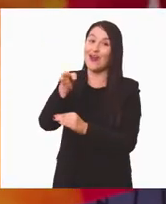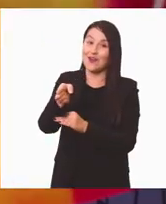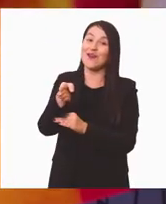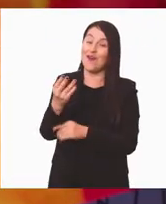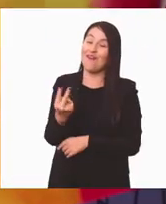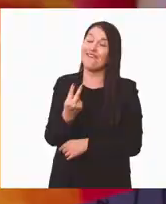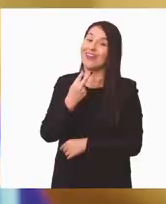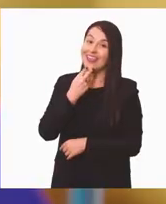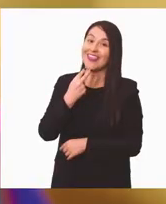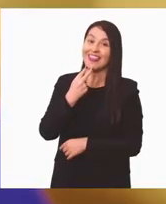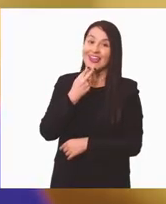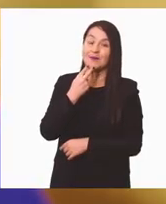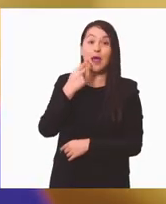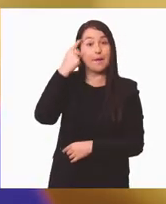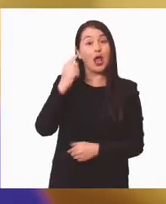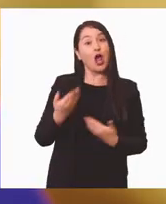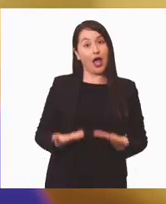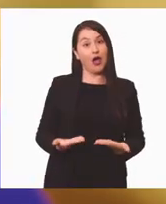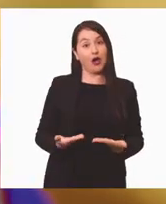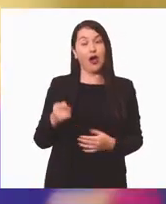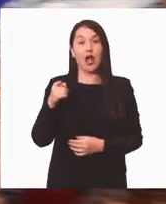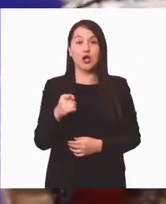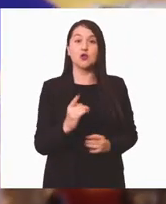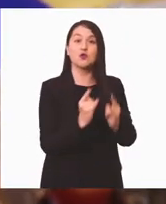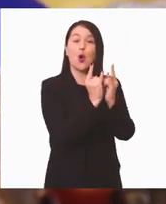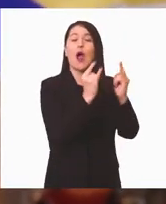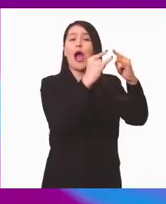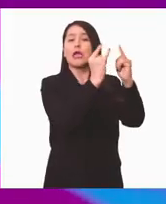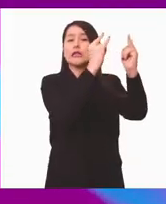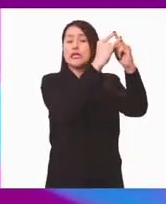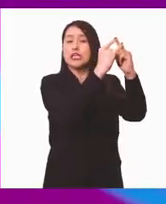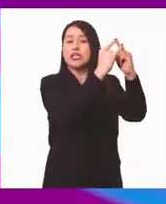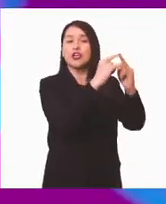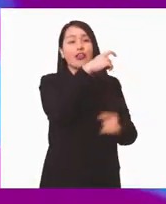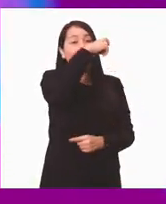Oh, no. Pero ahora está en su castillo de veraneo.